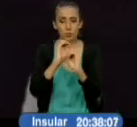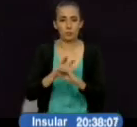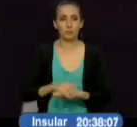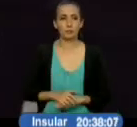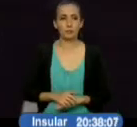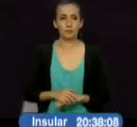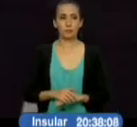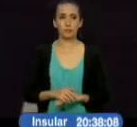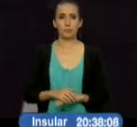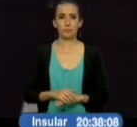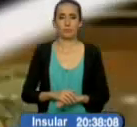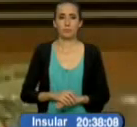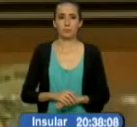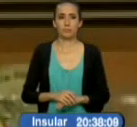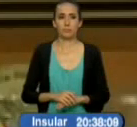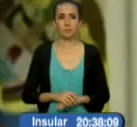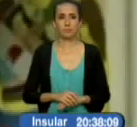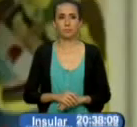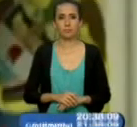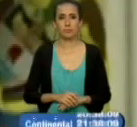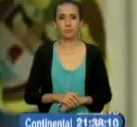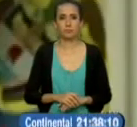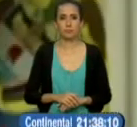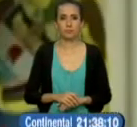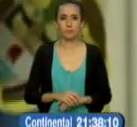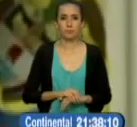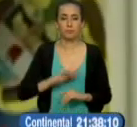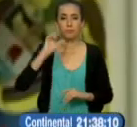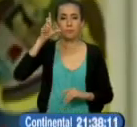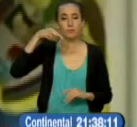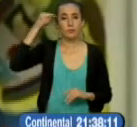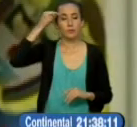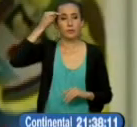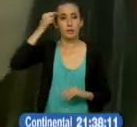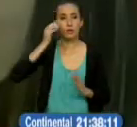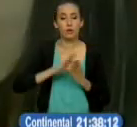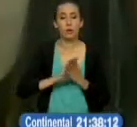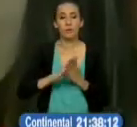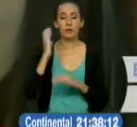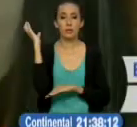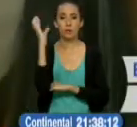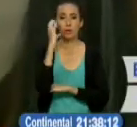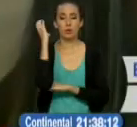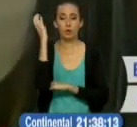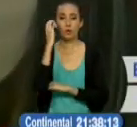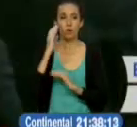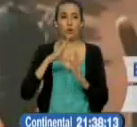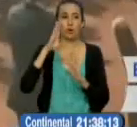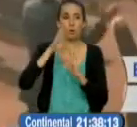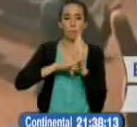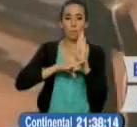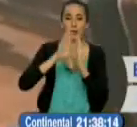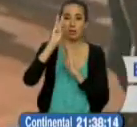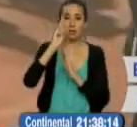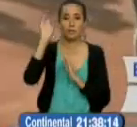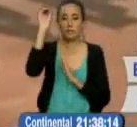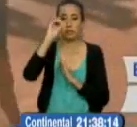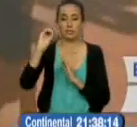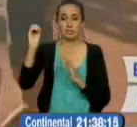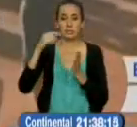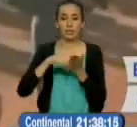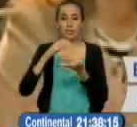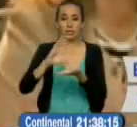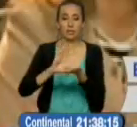Hacemos un llamado a todo el bravo. El gobierno de Juan Manuel Santos anunció el recorte en más del 60% del